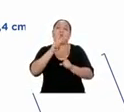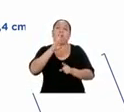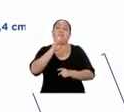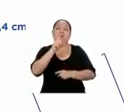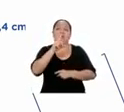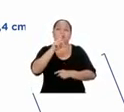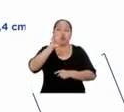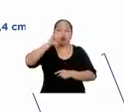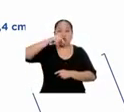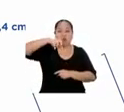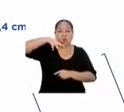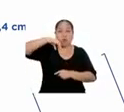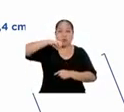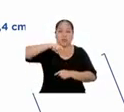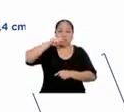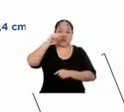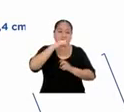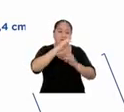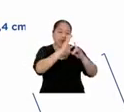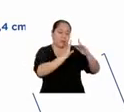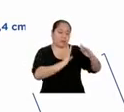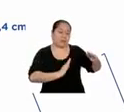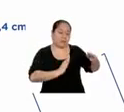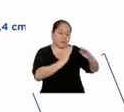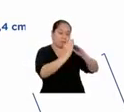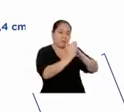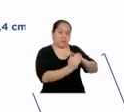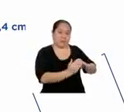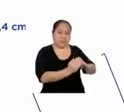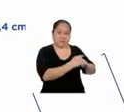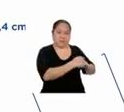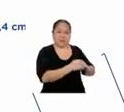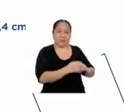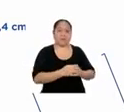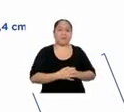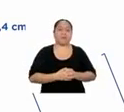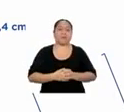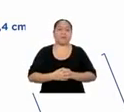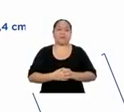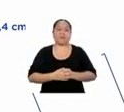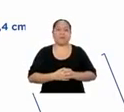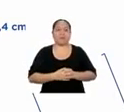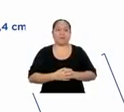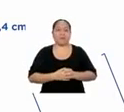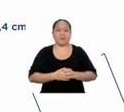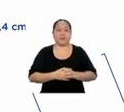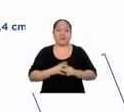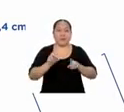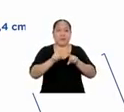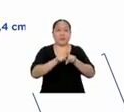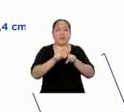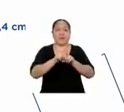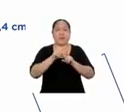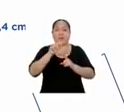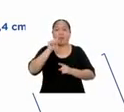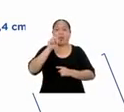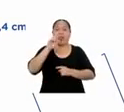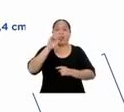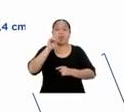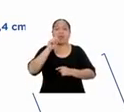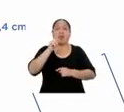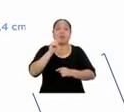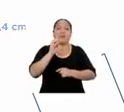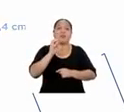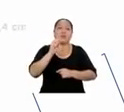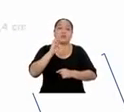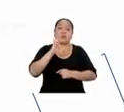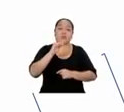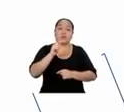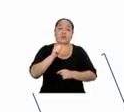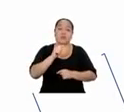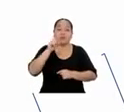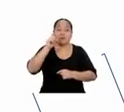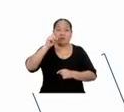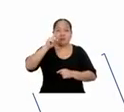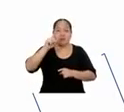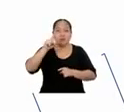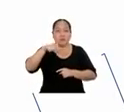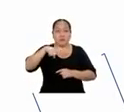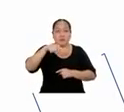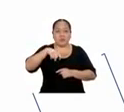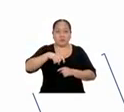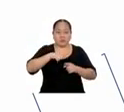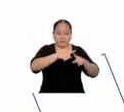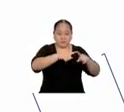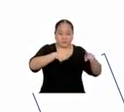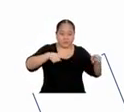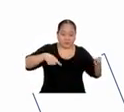pirámide irregular. Ahora, para calcular el área total, también necesitamos conocer el área de la base. El área de la